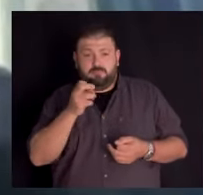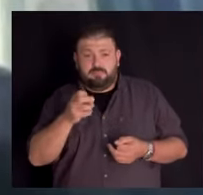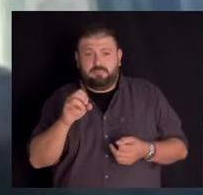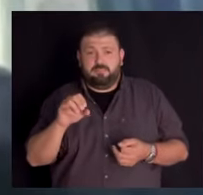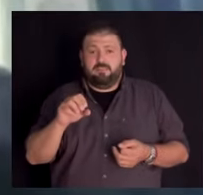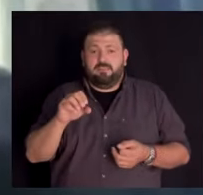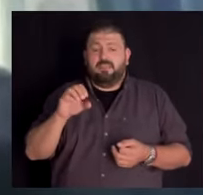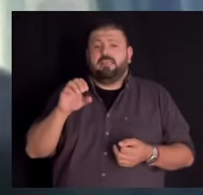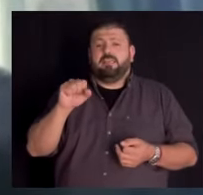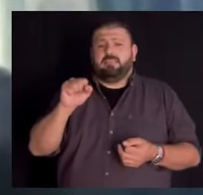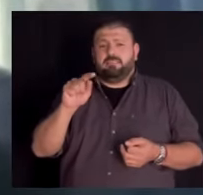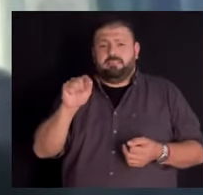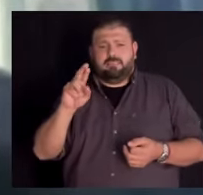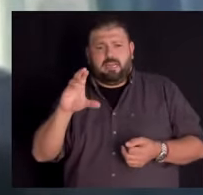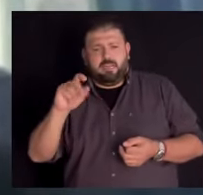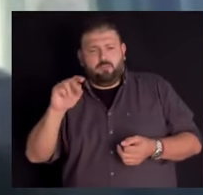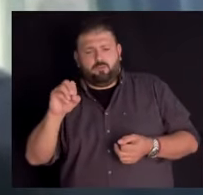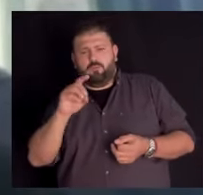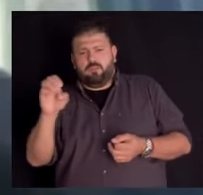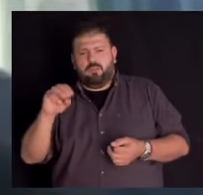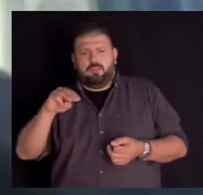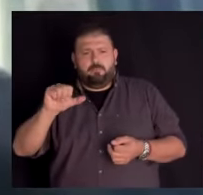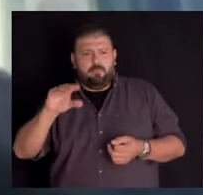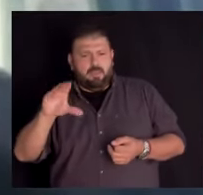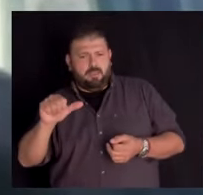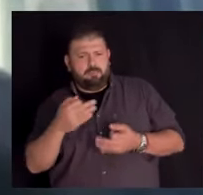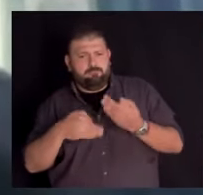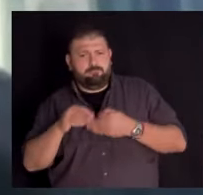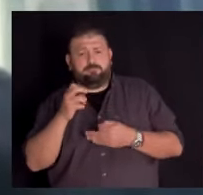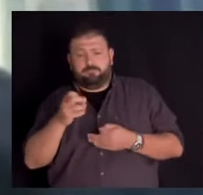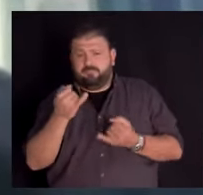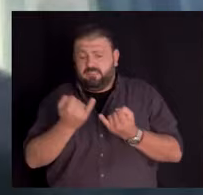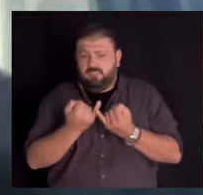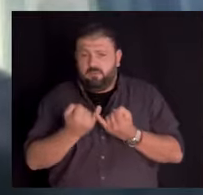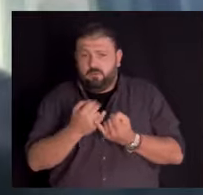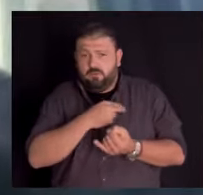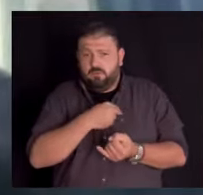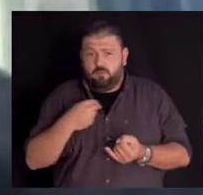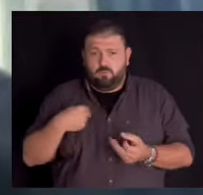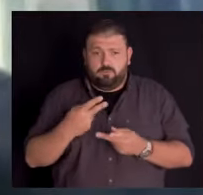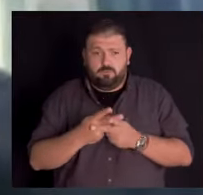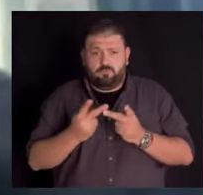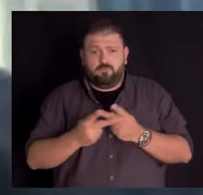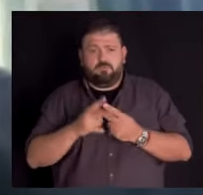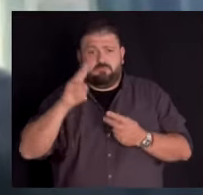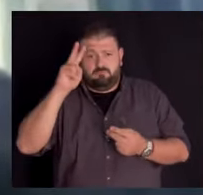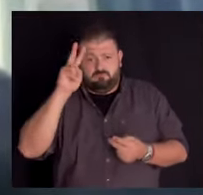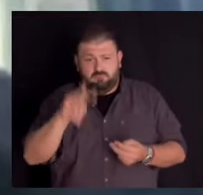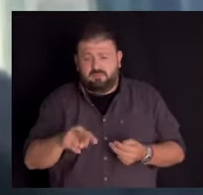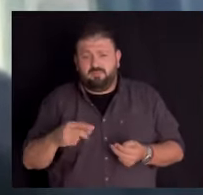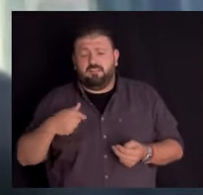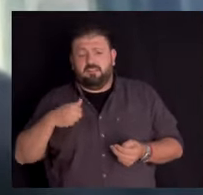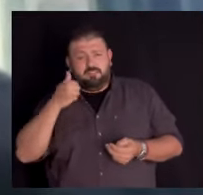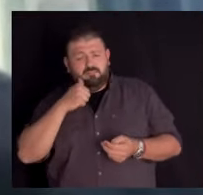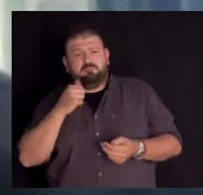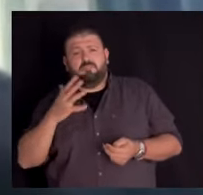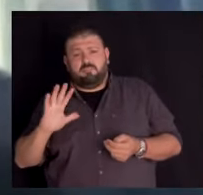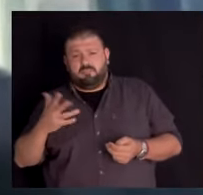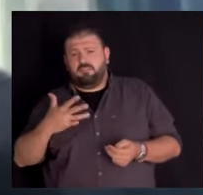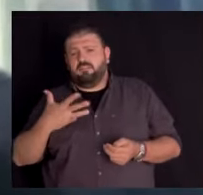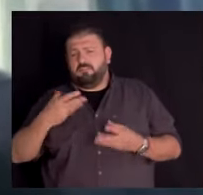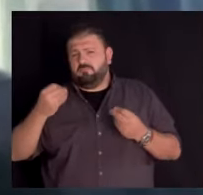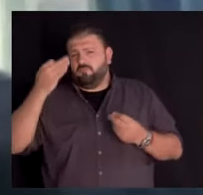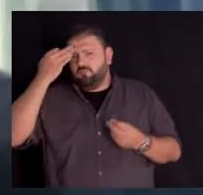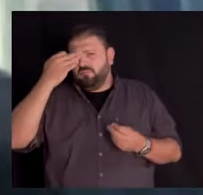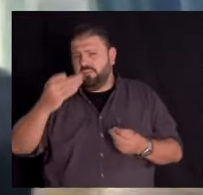maca, ese está espectacular. Qué bueno que lo integraron en nuestro producto. Y el extracto regaliz, pues, ya se tiene mucho tiempo que está.